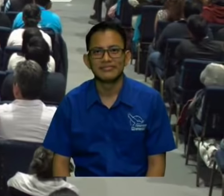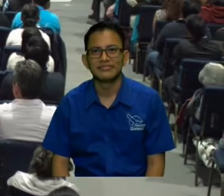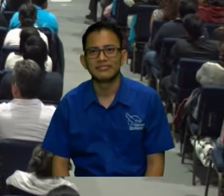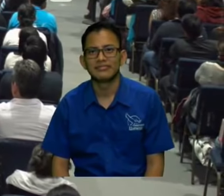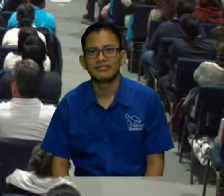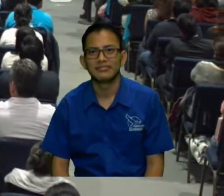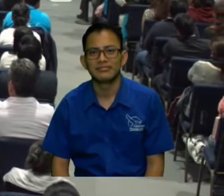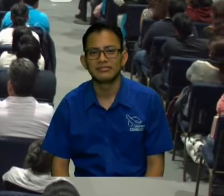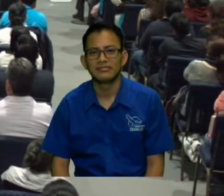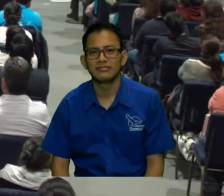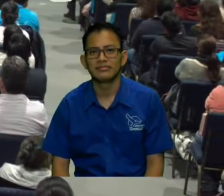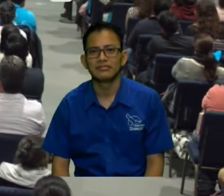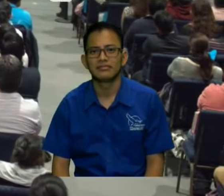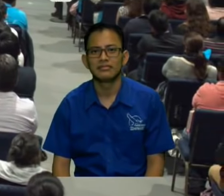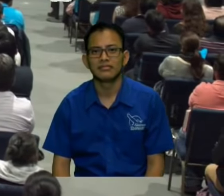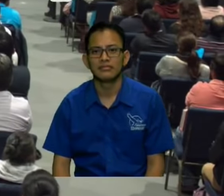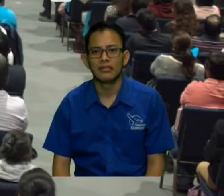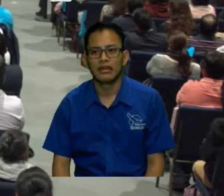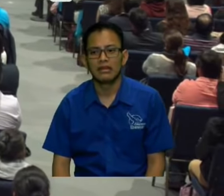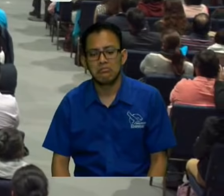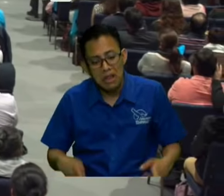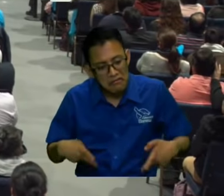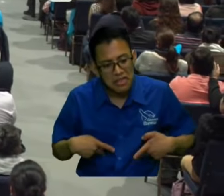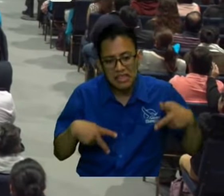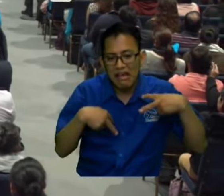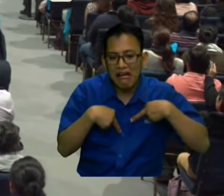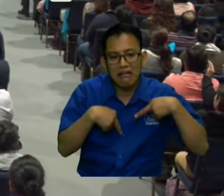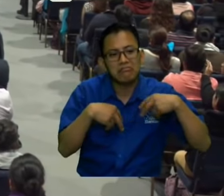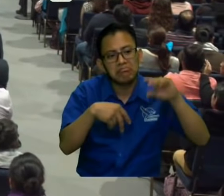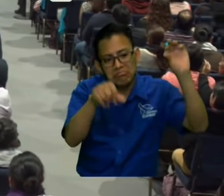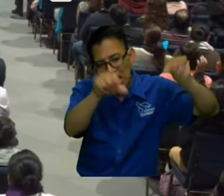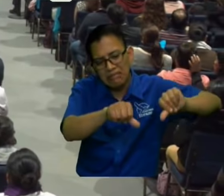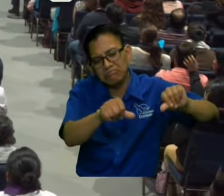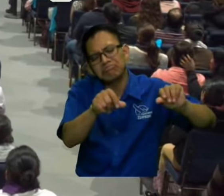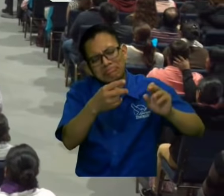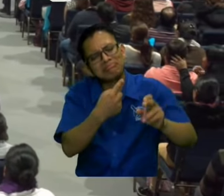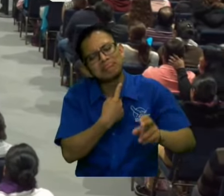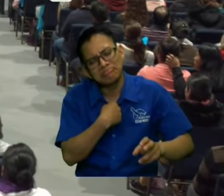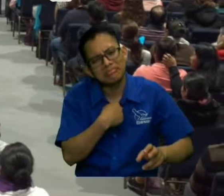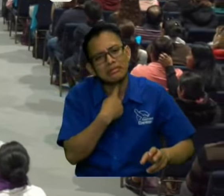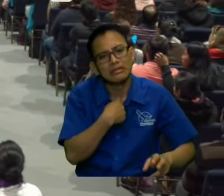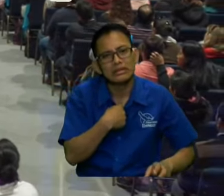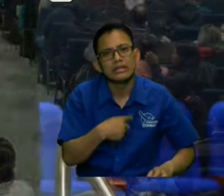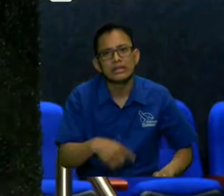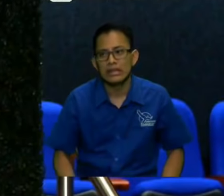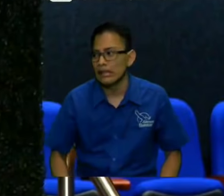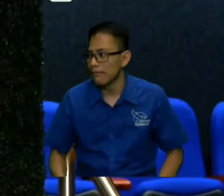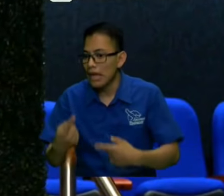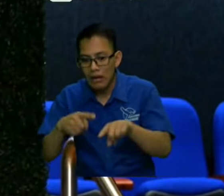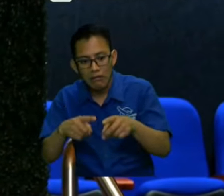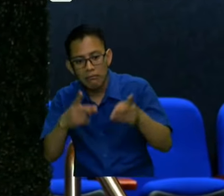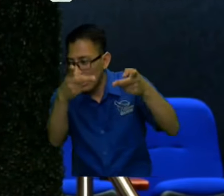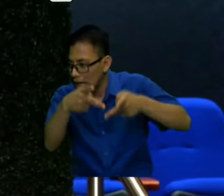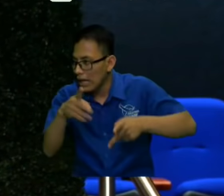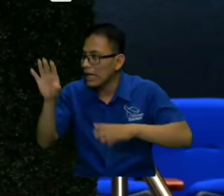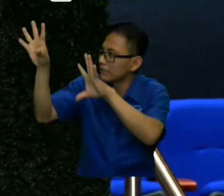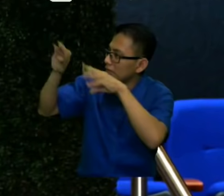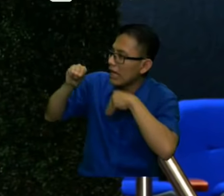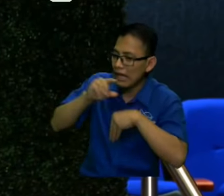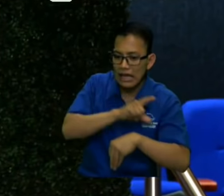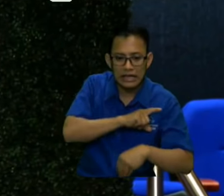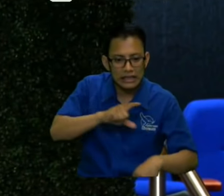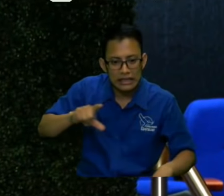Agarraron esa forma. Entonces ahora viene el que les está cincelando, que es el Espíritu Santo y que utiliza